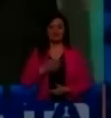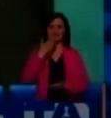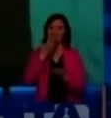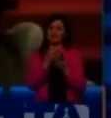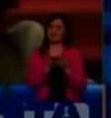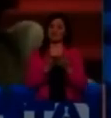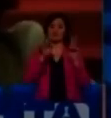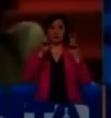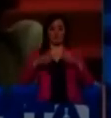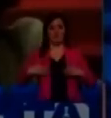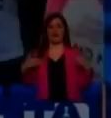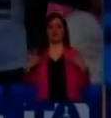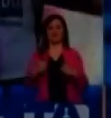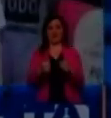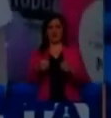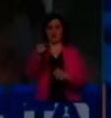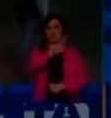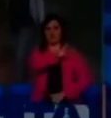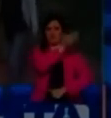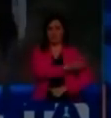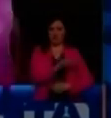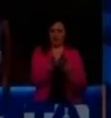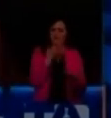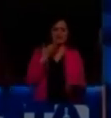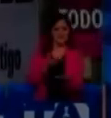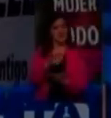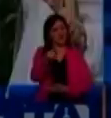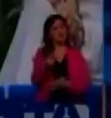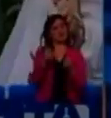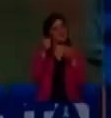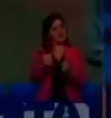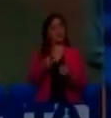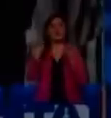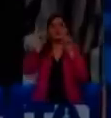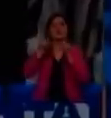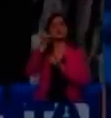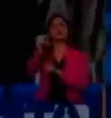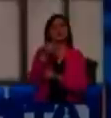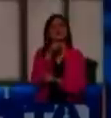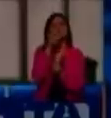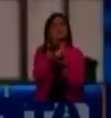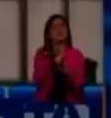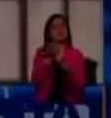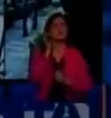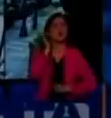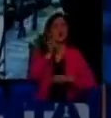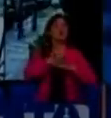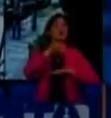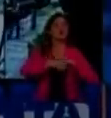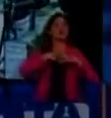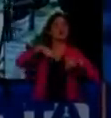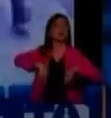agradecerte muchísimo por esa valentía enorme que tienes. Yo quisiera preguntarte, ¿qué le dirías tú a las